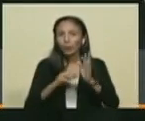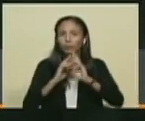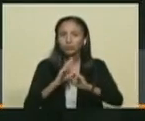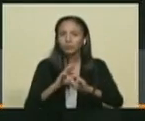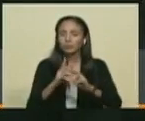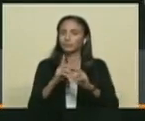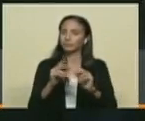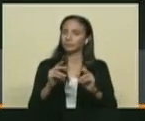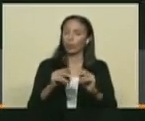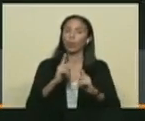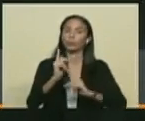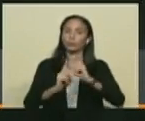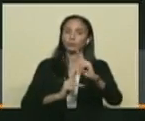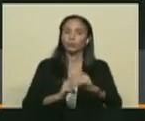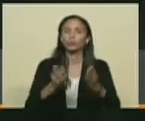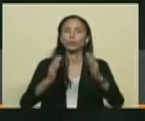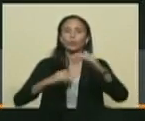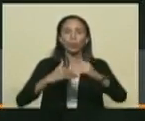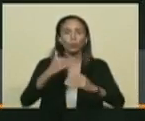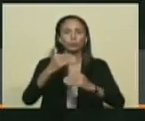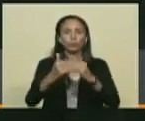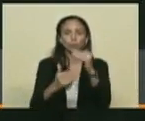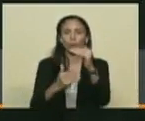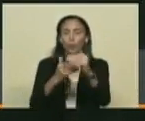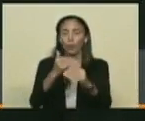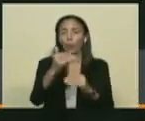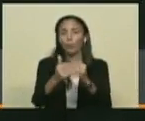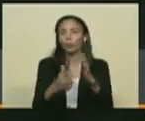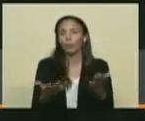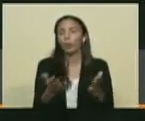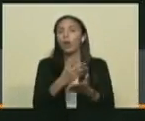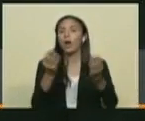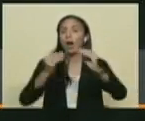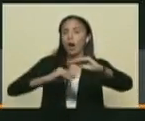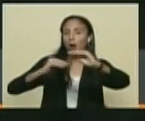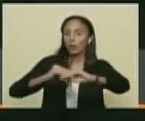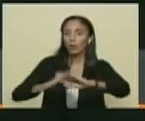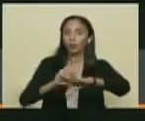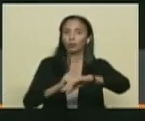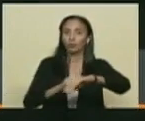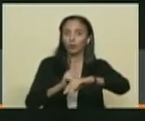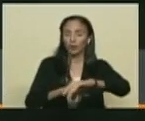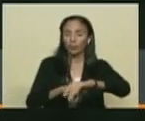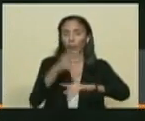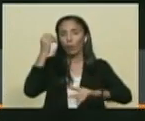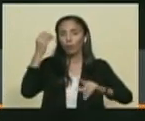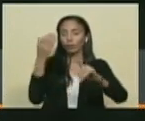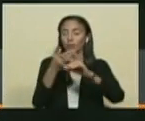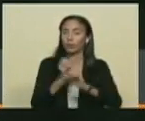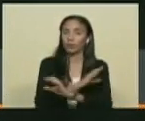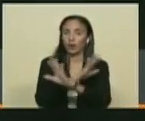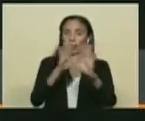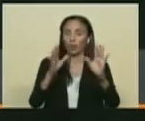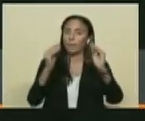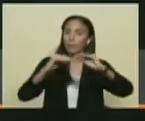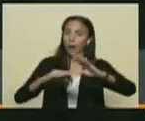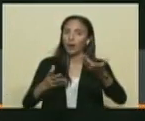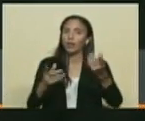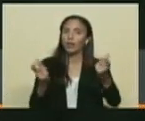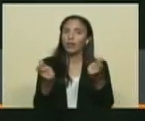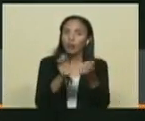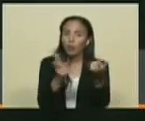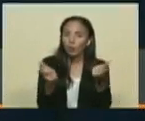tanto, el proceso continúa y las partes han acordado tiempos y método para continuar con este